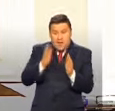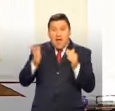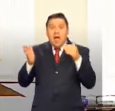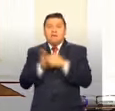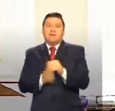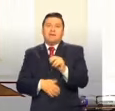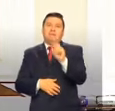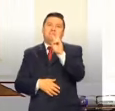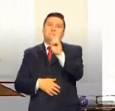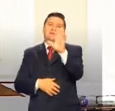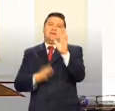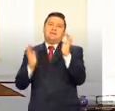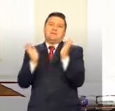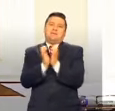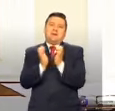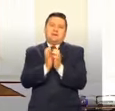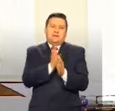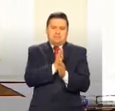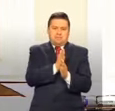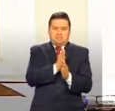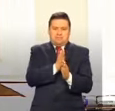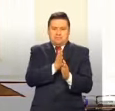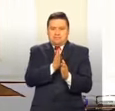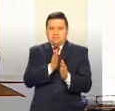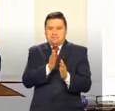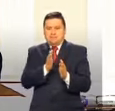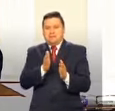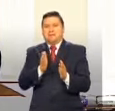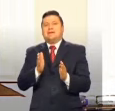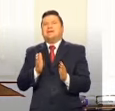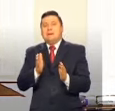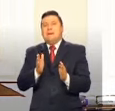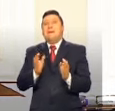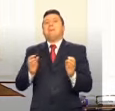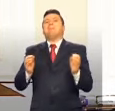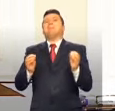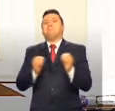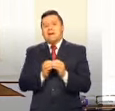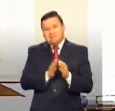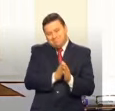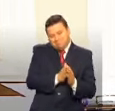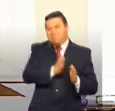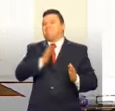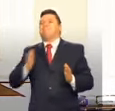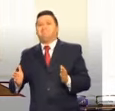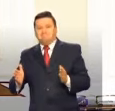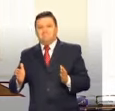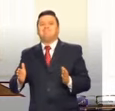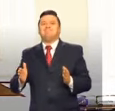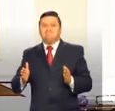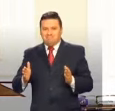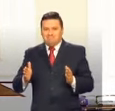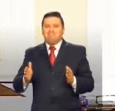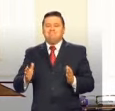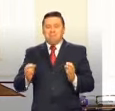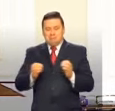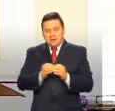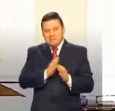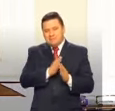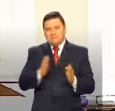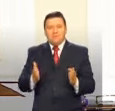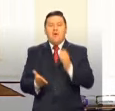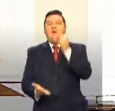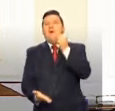mayo nosotros vamos a extender el aislamiento preventivo